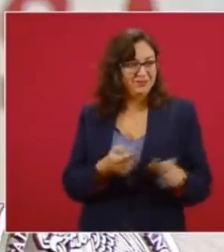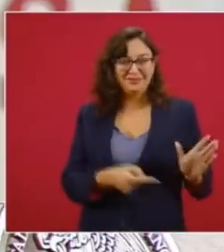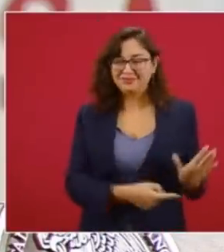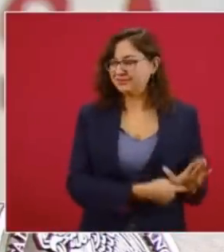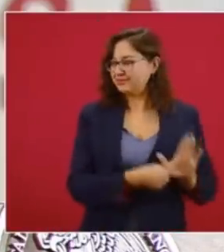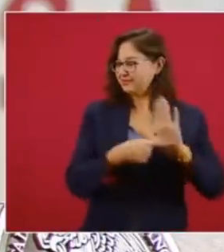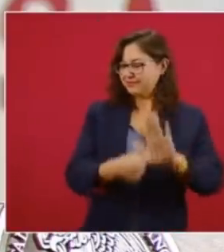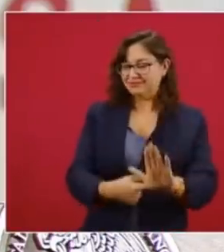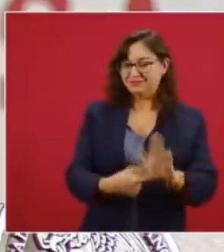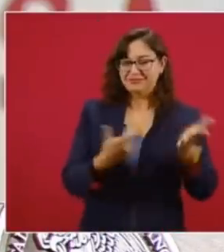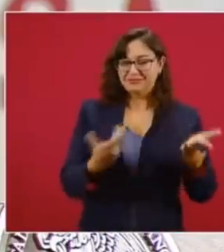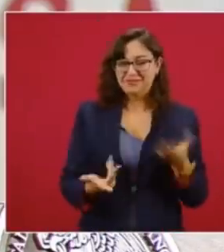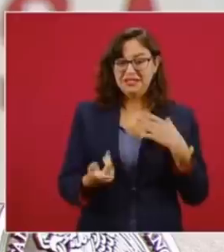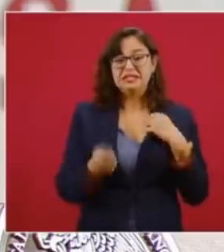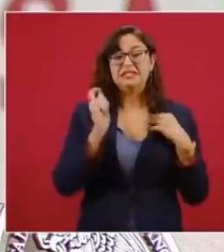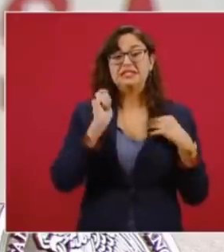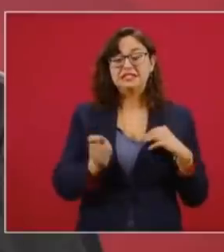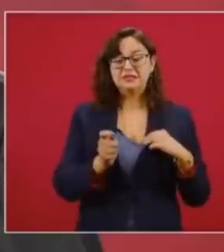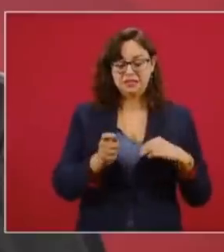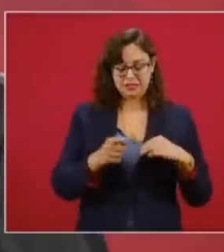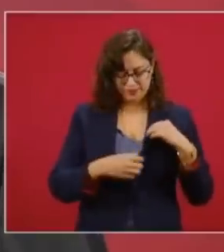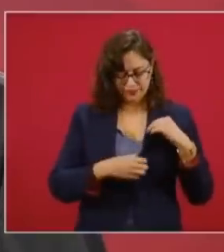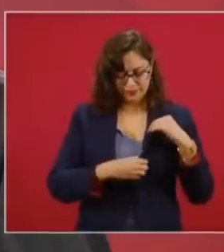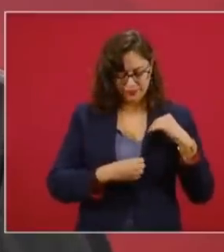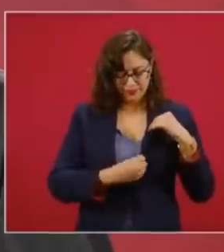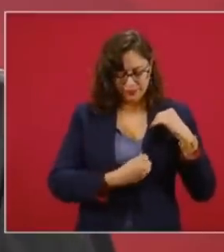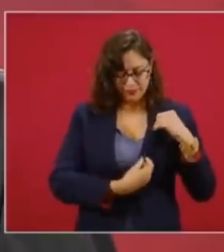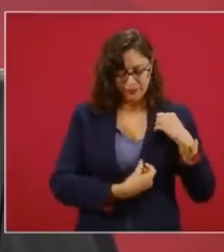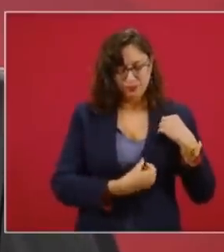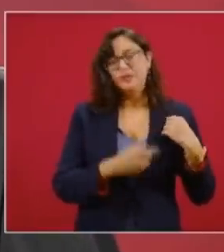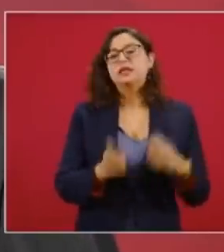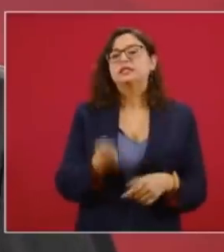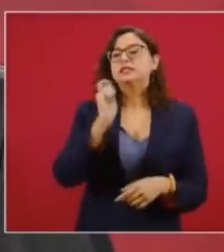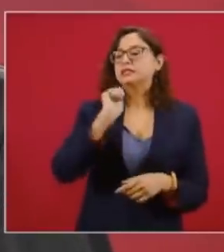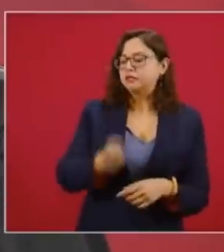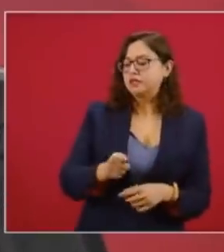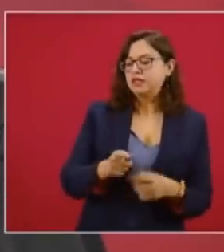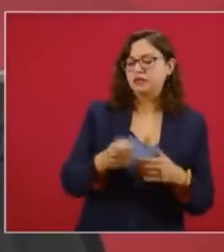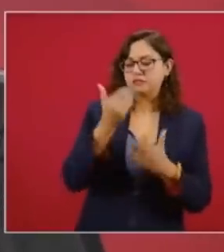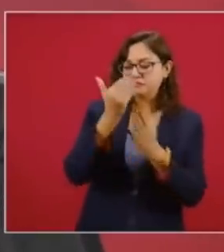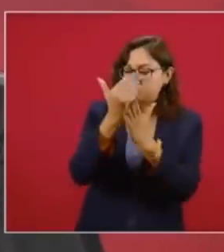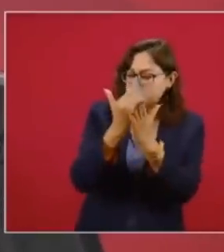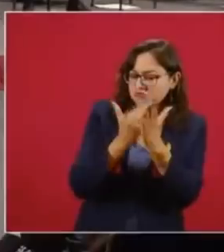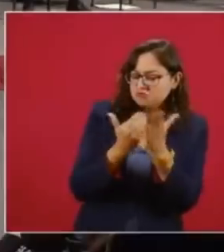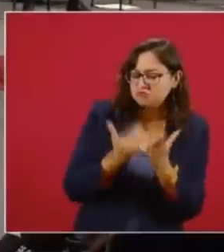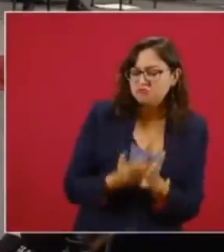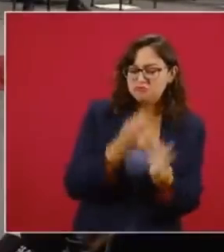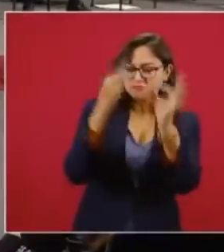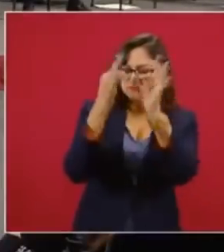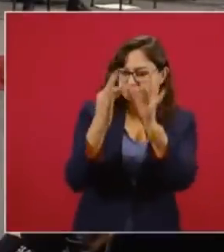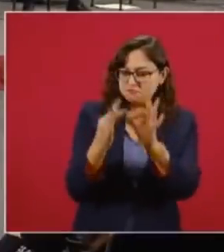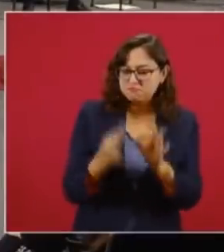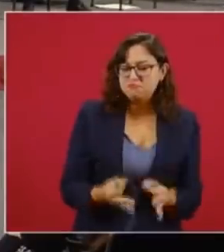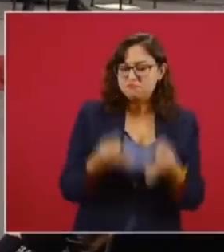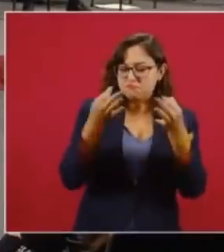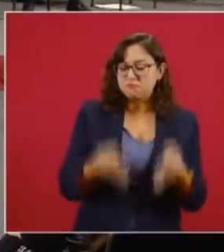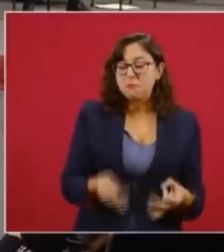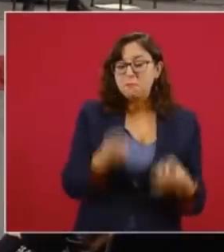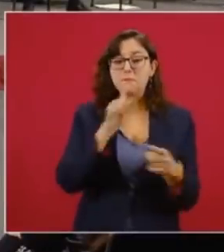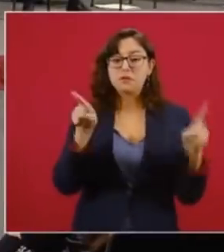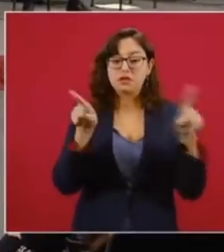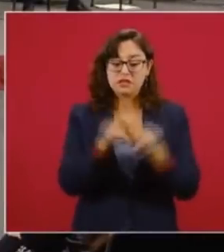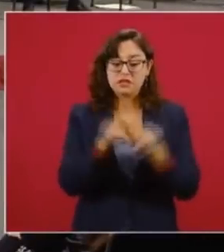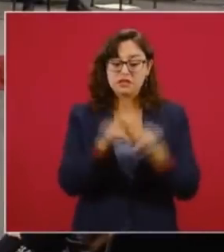que establece una guía y establece sobre todo un proceso. El señor presidente nos ha dicho y nos ha instruido a los que